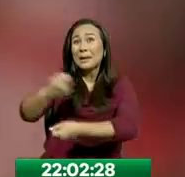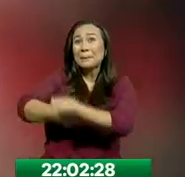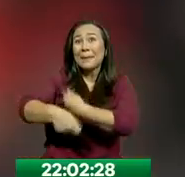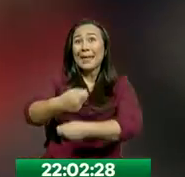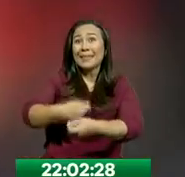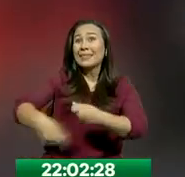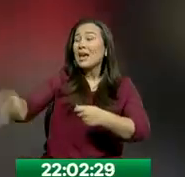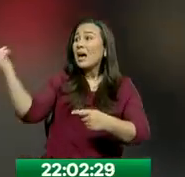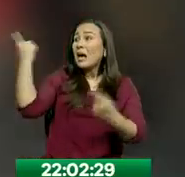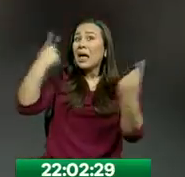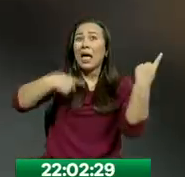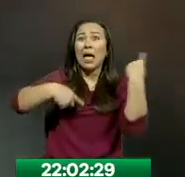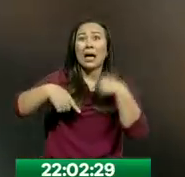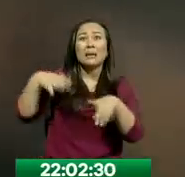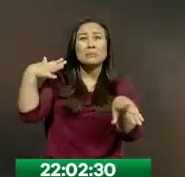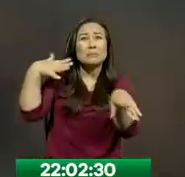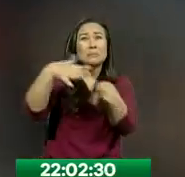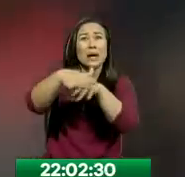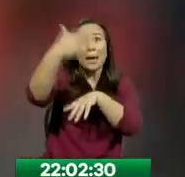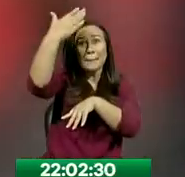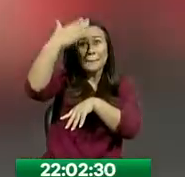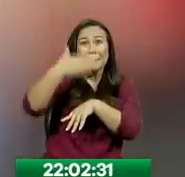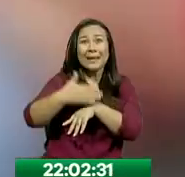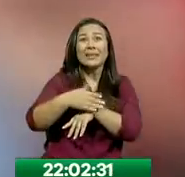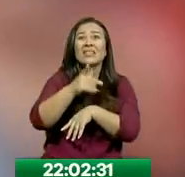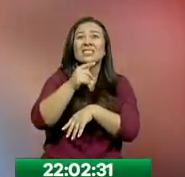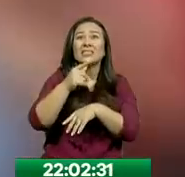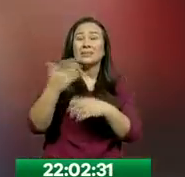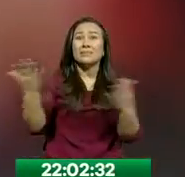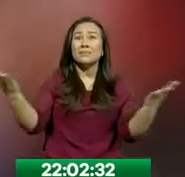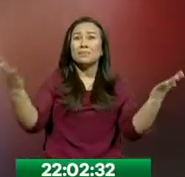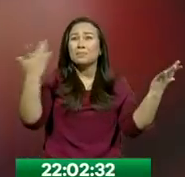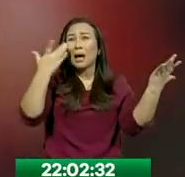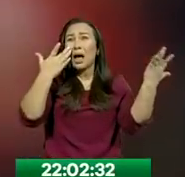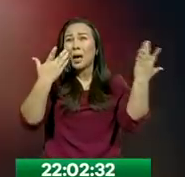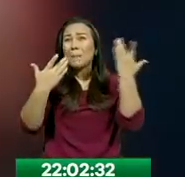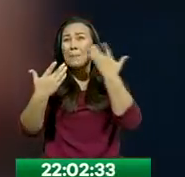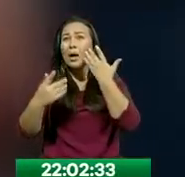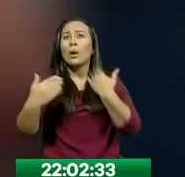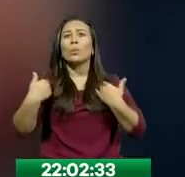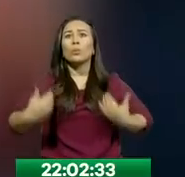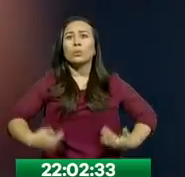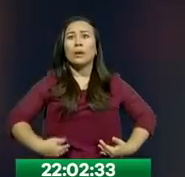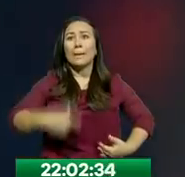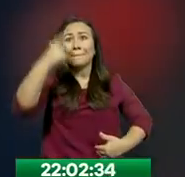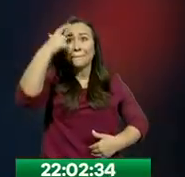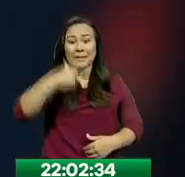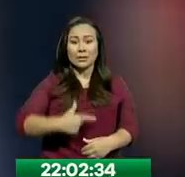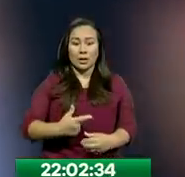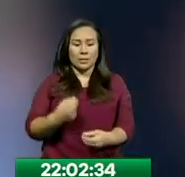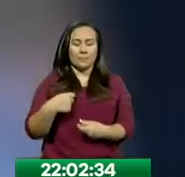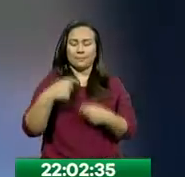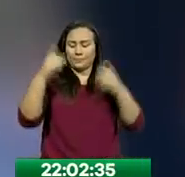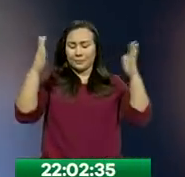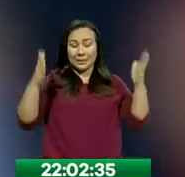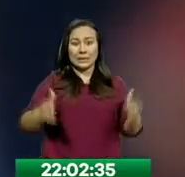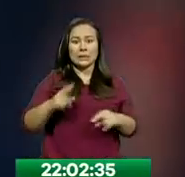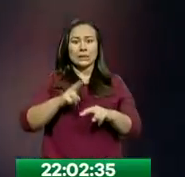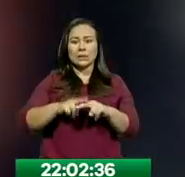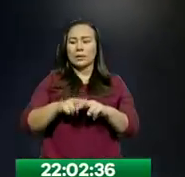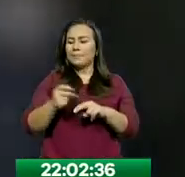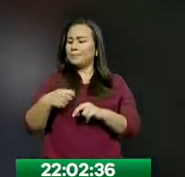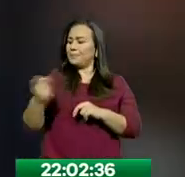Este video aficionado muestra cómo los vidrios que cubría la garita impactaron contra el cuerpo de la cajera y del inspector,